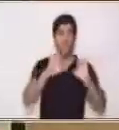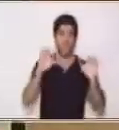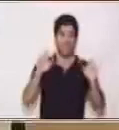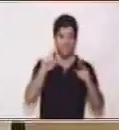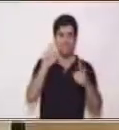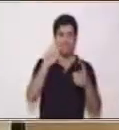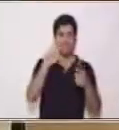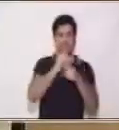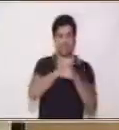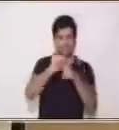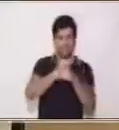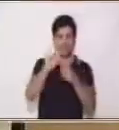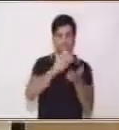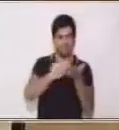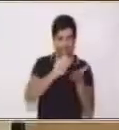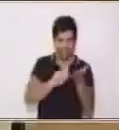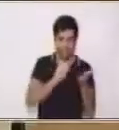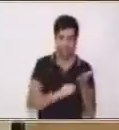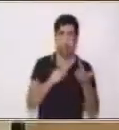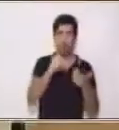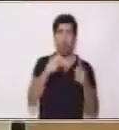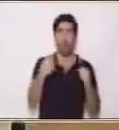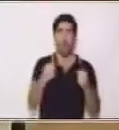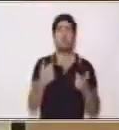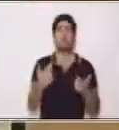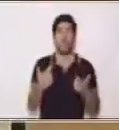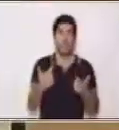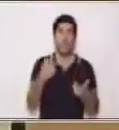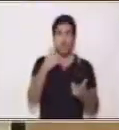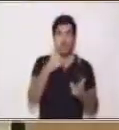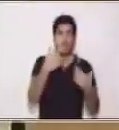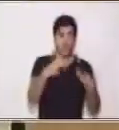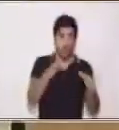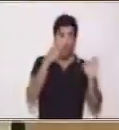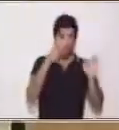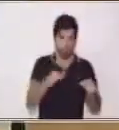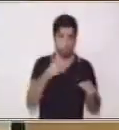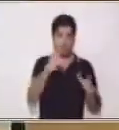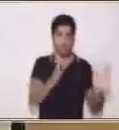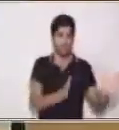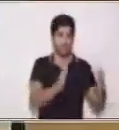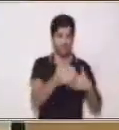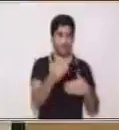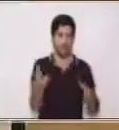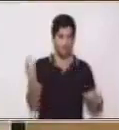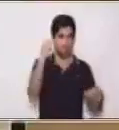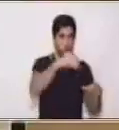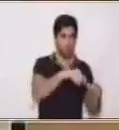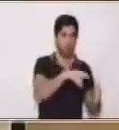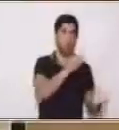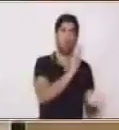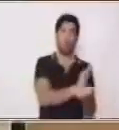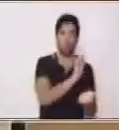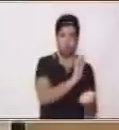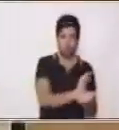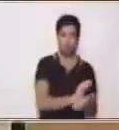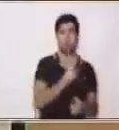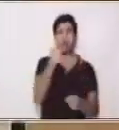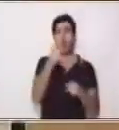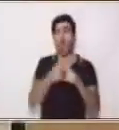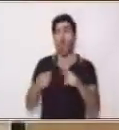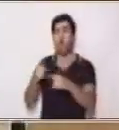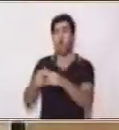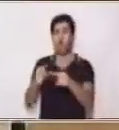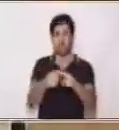tú hagas, todas esas prácticas que tú realices, las guardes en tu portafolio de Aprendo en Casa. Comparte con